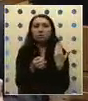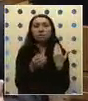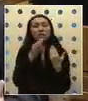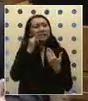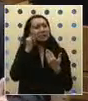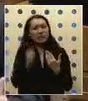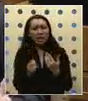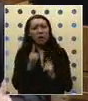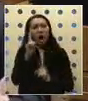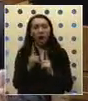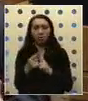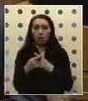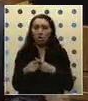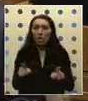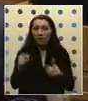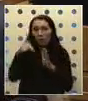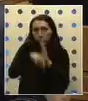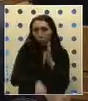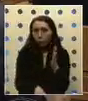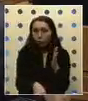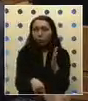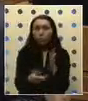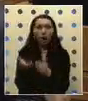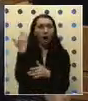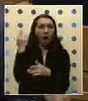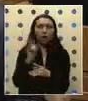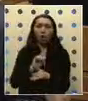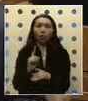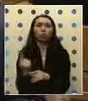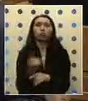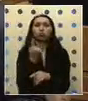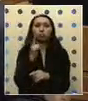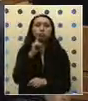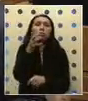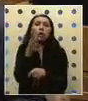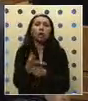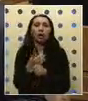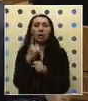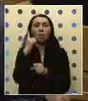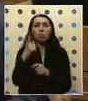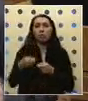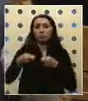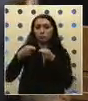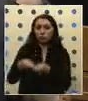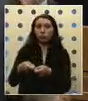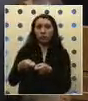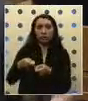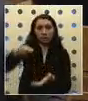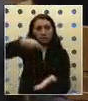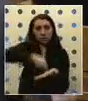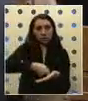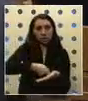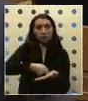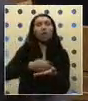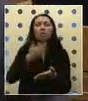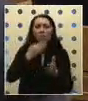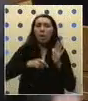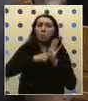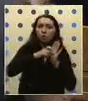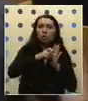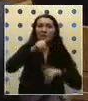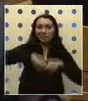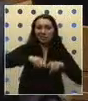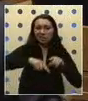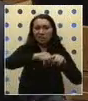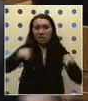habido algo, pero la diferencia profunda es que antes no solo había un subsidio, sino que también había proyectos, había terreno,